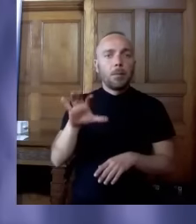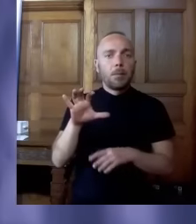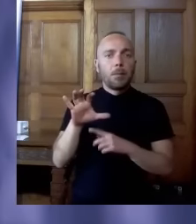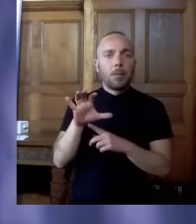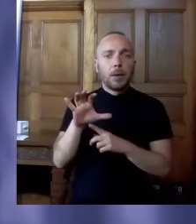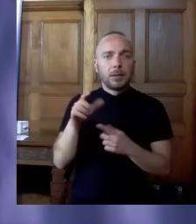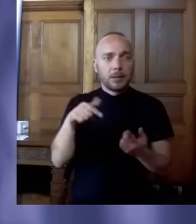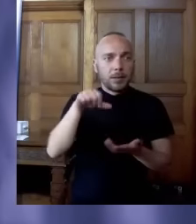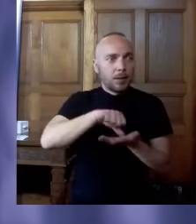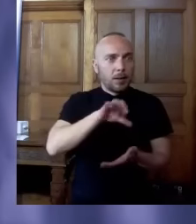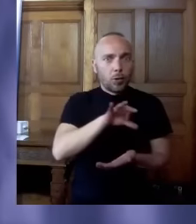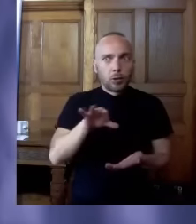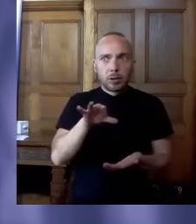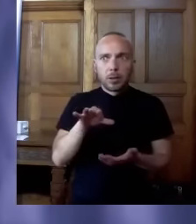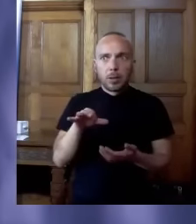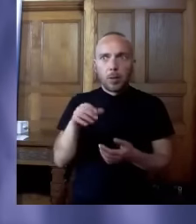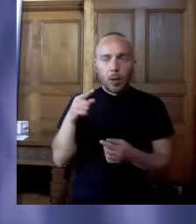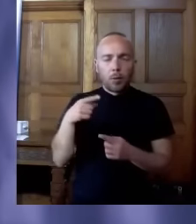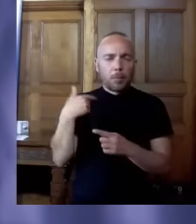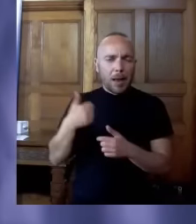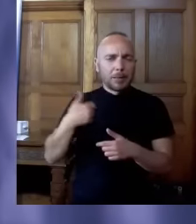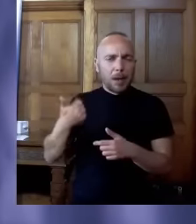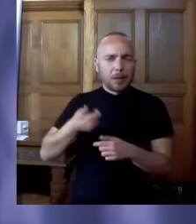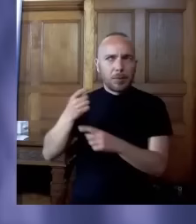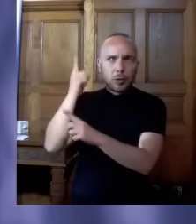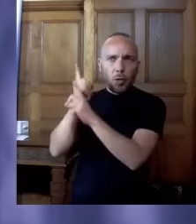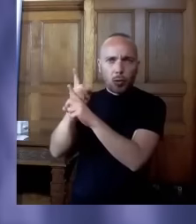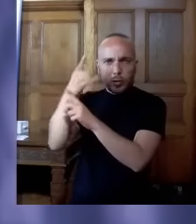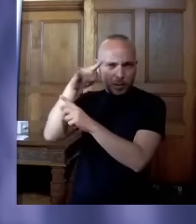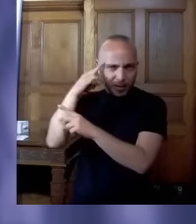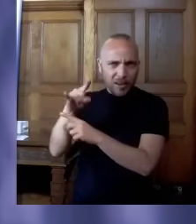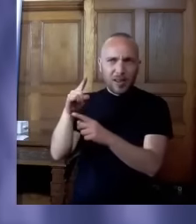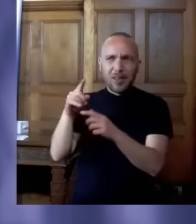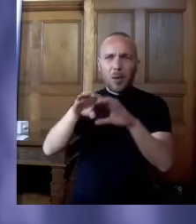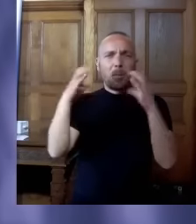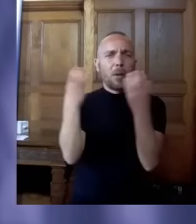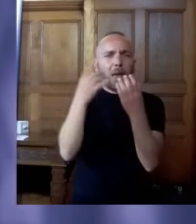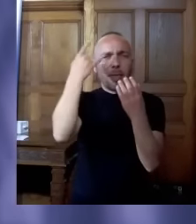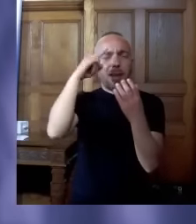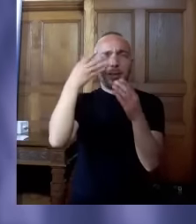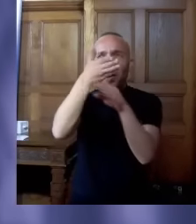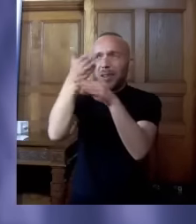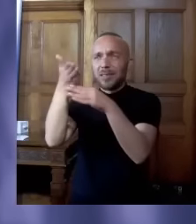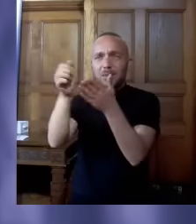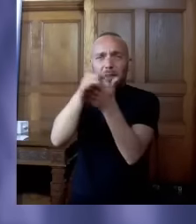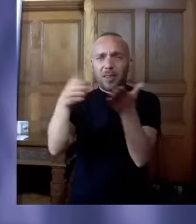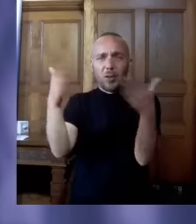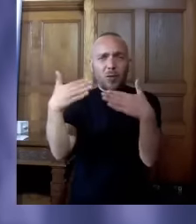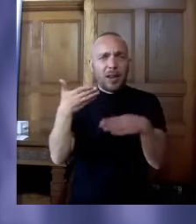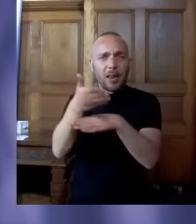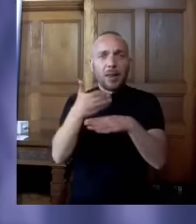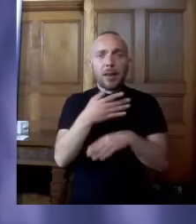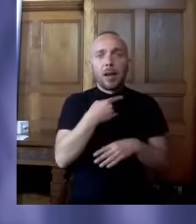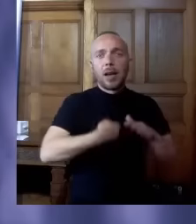en donosti que cada vez es mayor la oposición que las plazas están vacías que no va nadie en gastéis la plaza está ya no hay